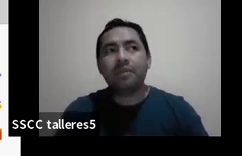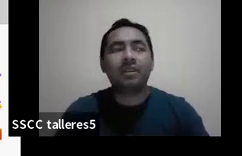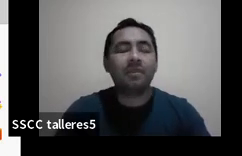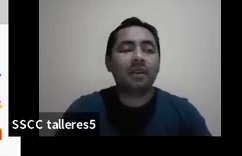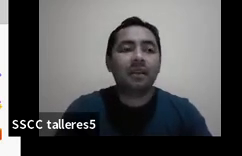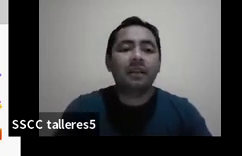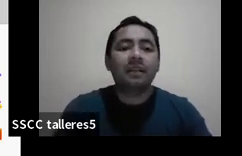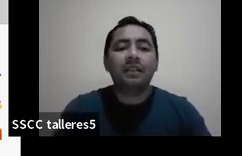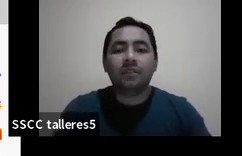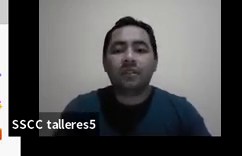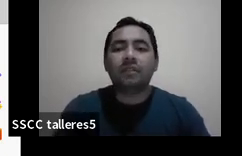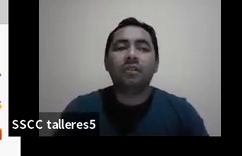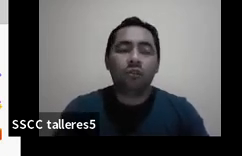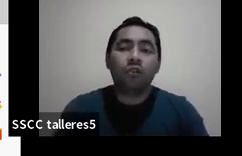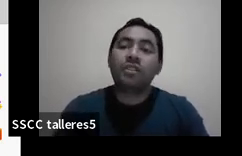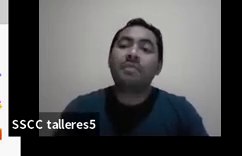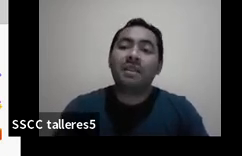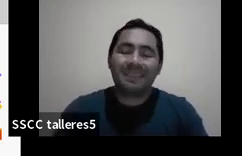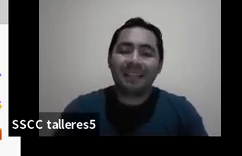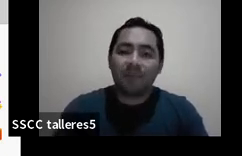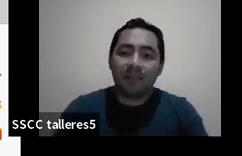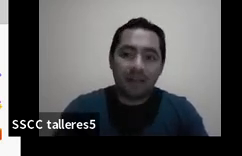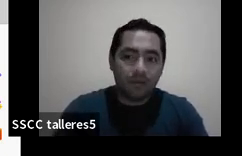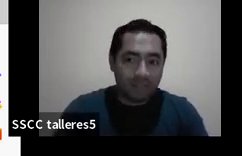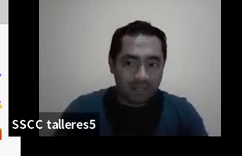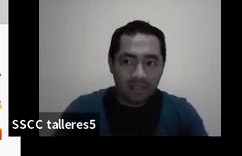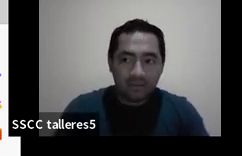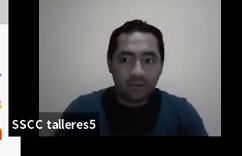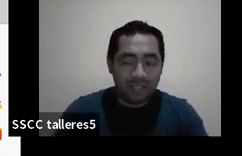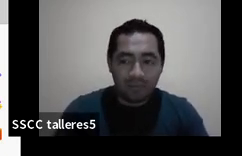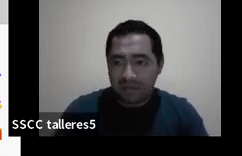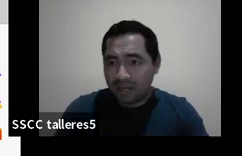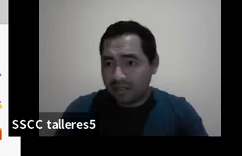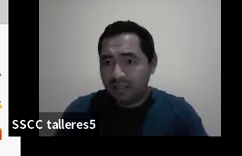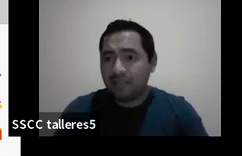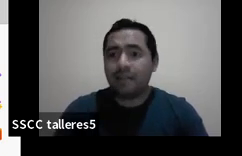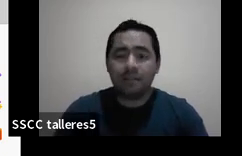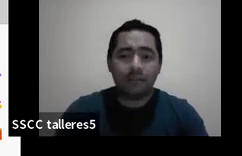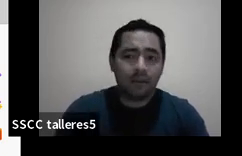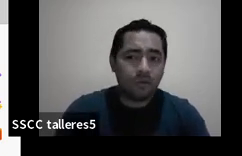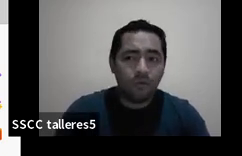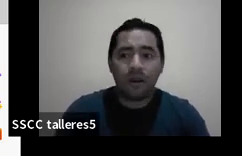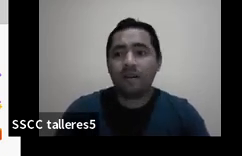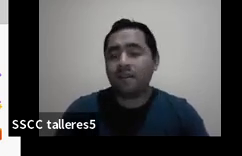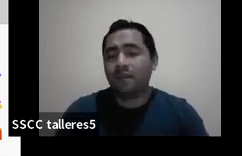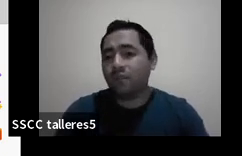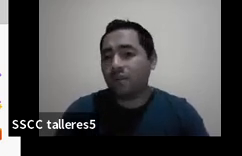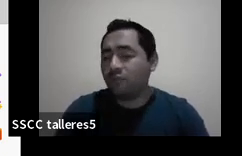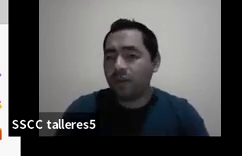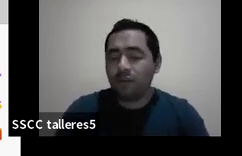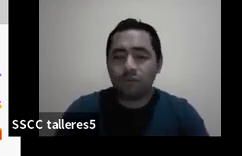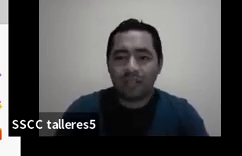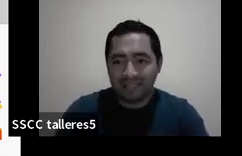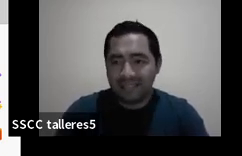escribir español también. Entonces, los sordos también necesitan aprender lengua de señas, con esas mismas características, saber conjugar, saber